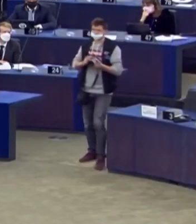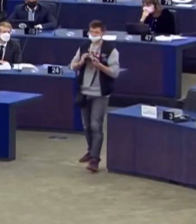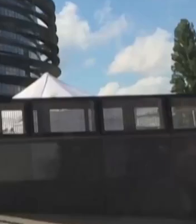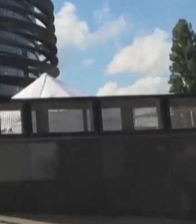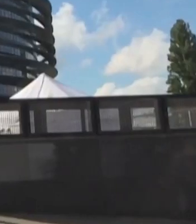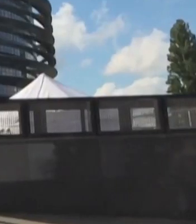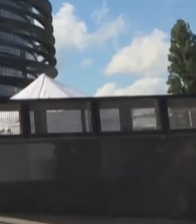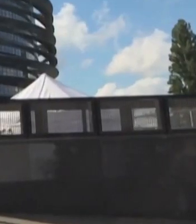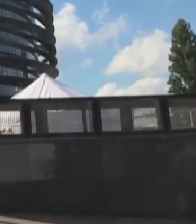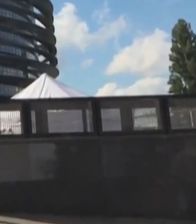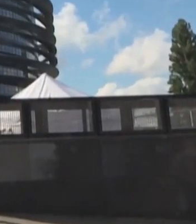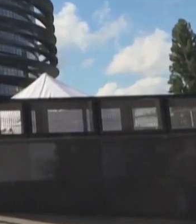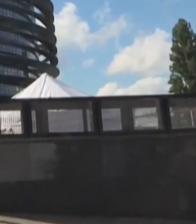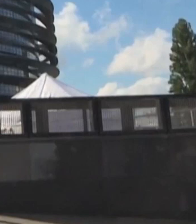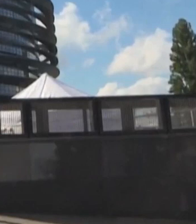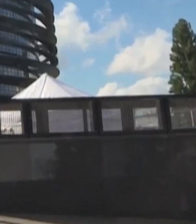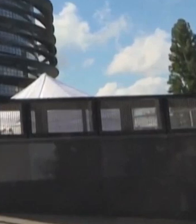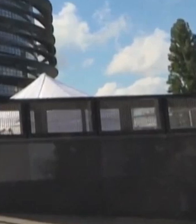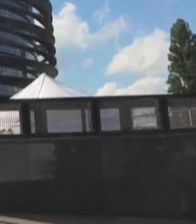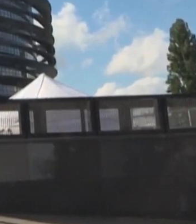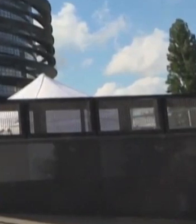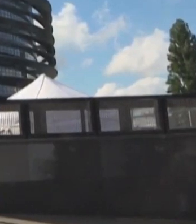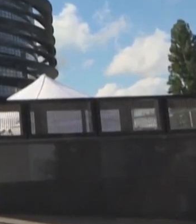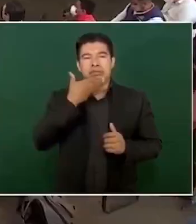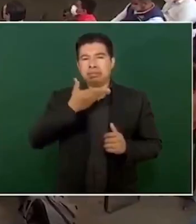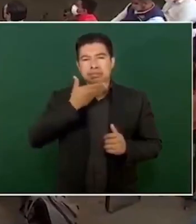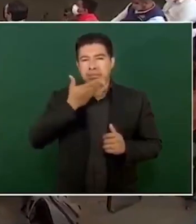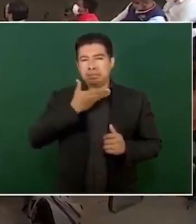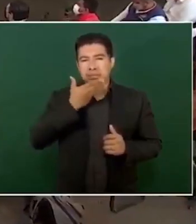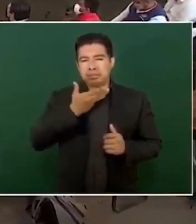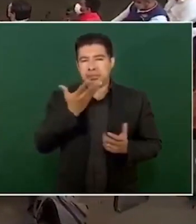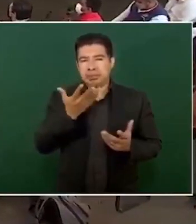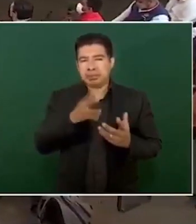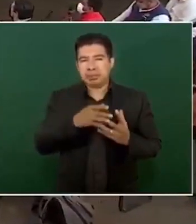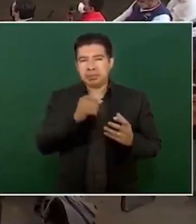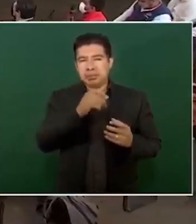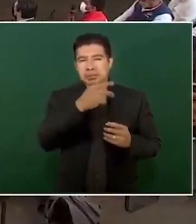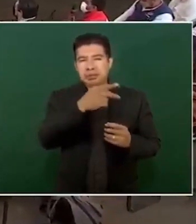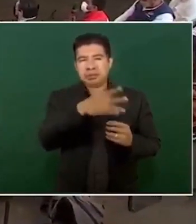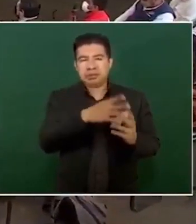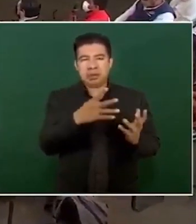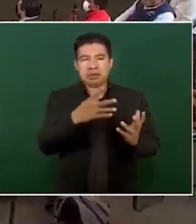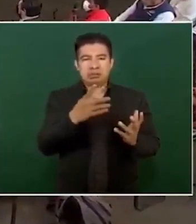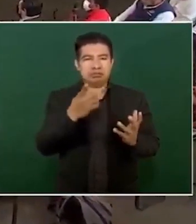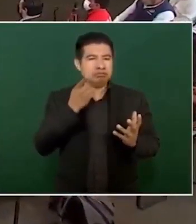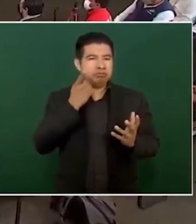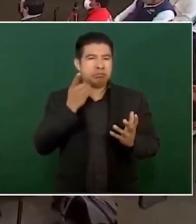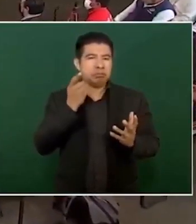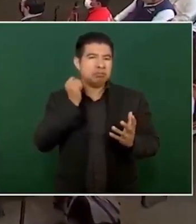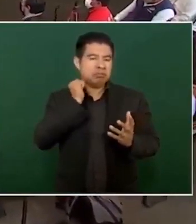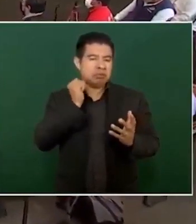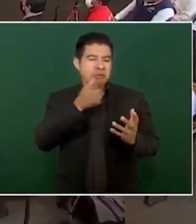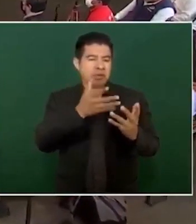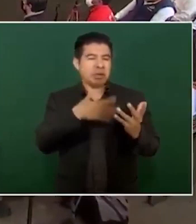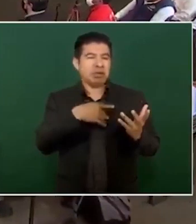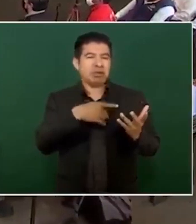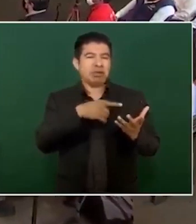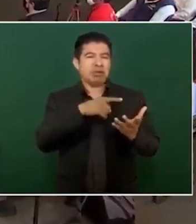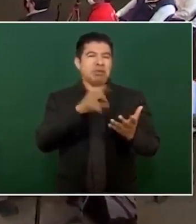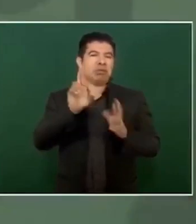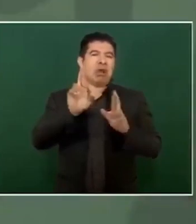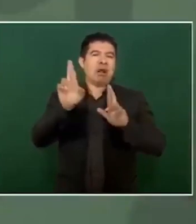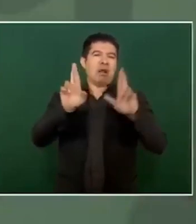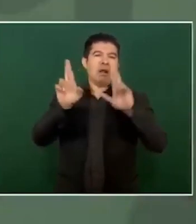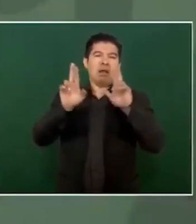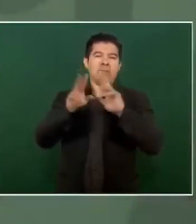este video Parece que les ha dicho hasta borreos Guau, o sea que esto quiere decir que va a estar un poquito fuerte Vamos a ver de qué se